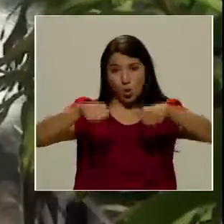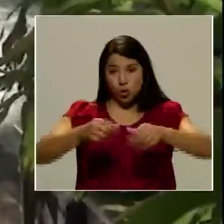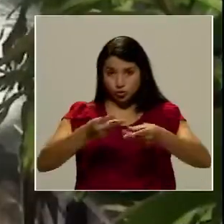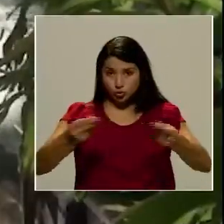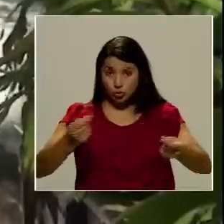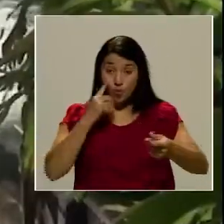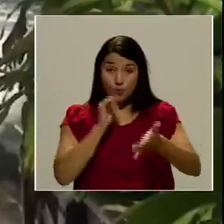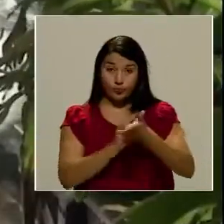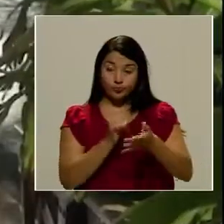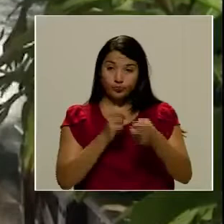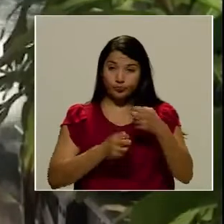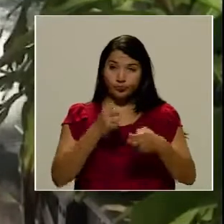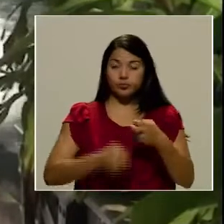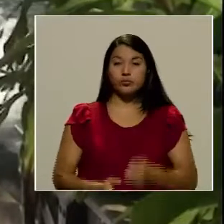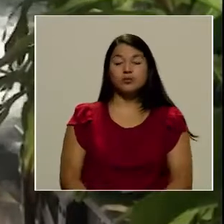estos conflictos.